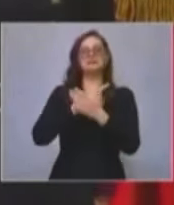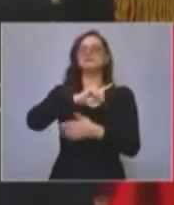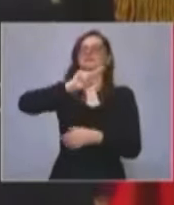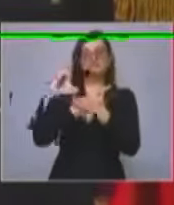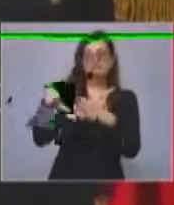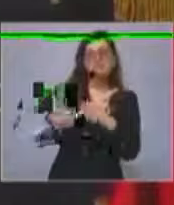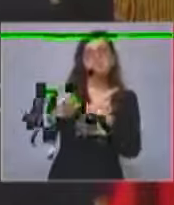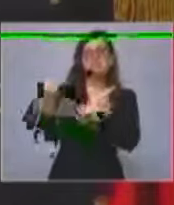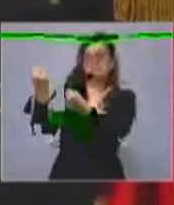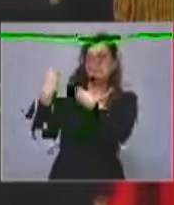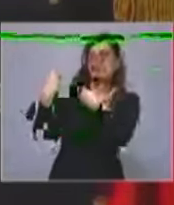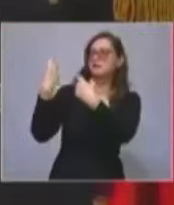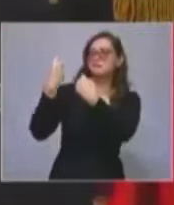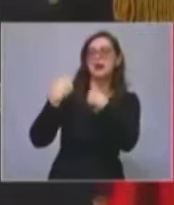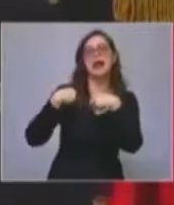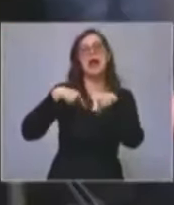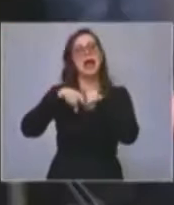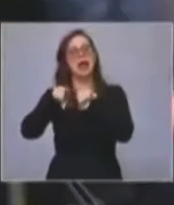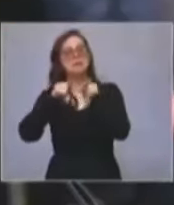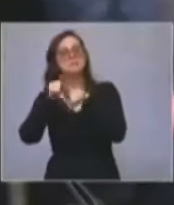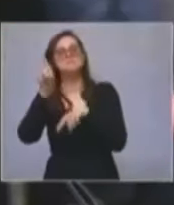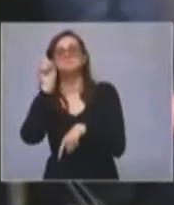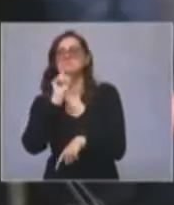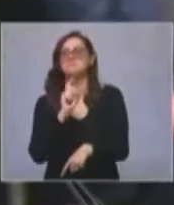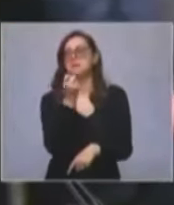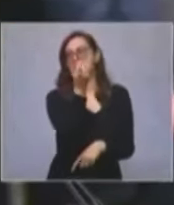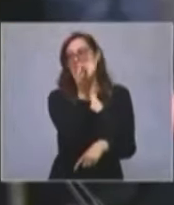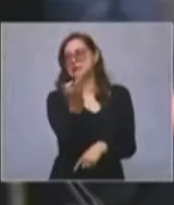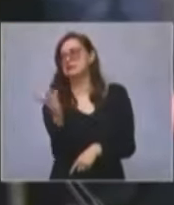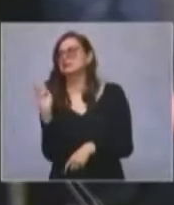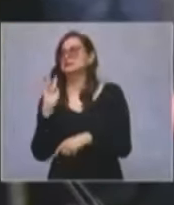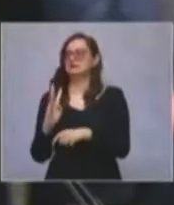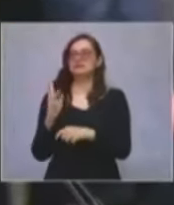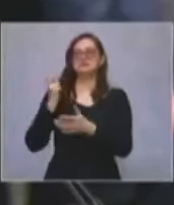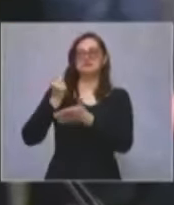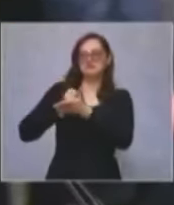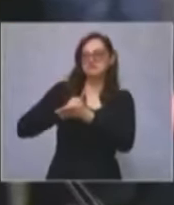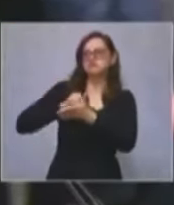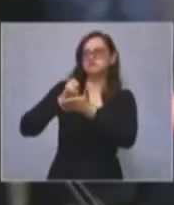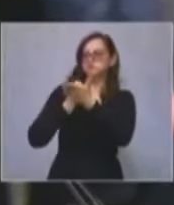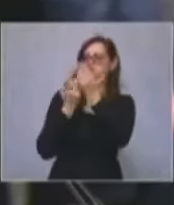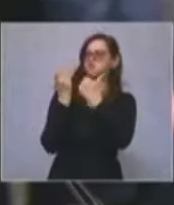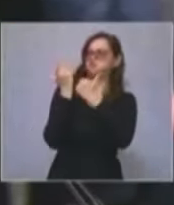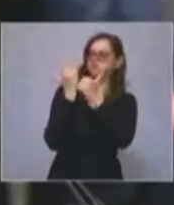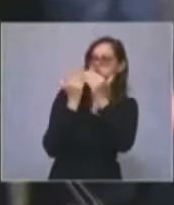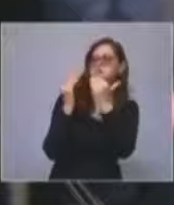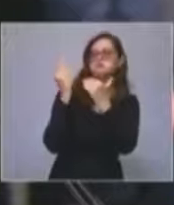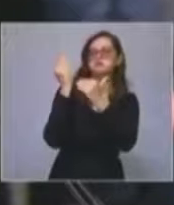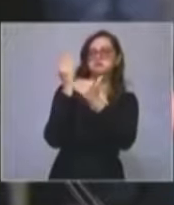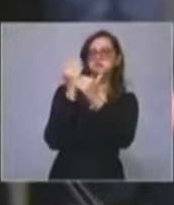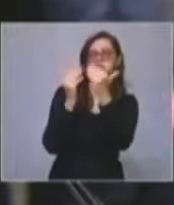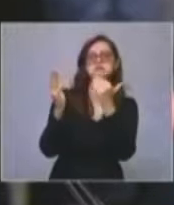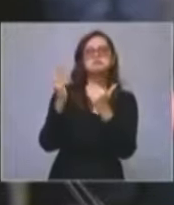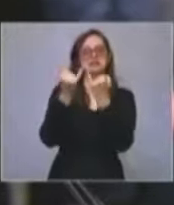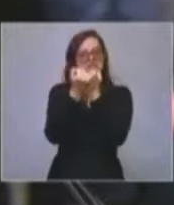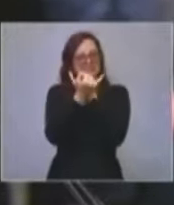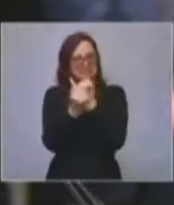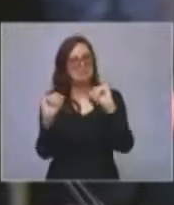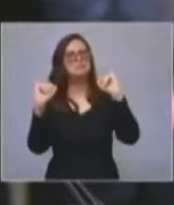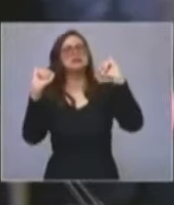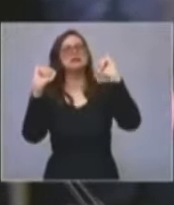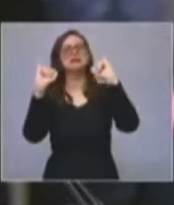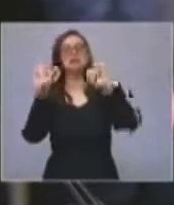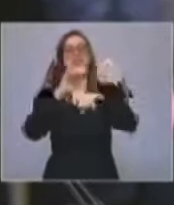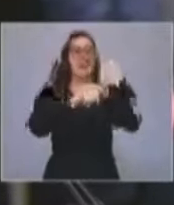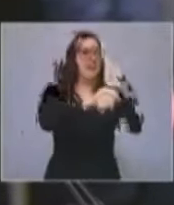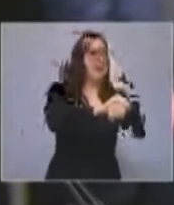que hizo la c Maya especialmente antes antes de la llegada de los colonizadores esa parte del discurso también fue muy aplaudida y ovacionada de